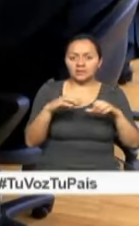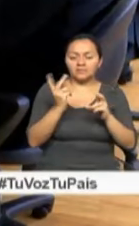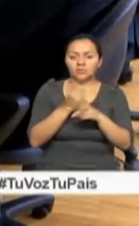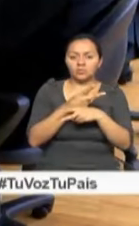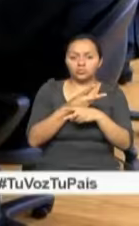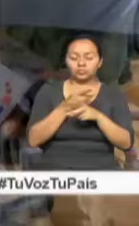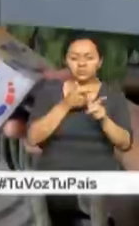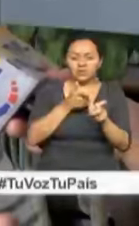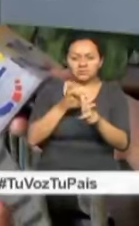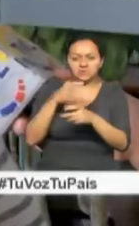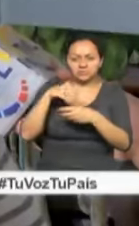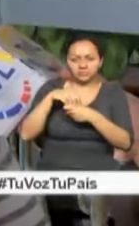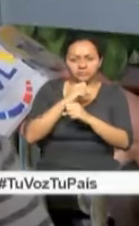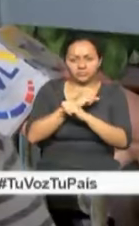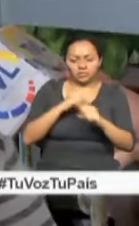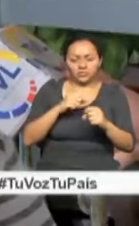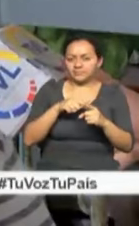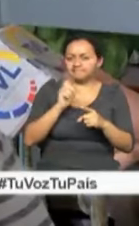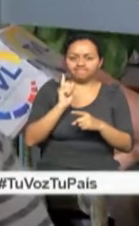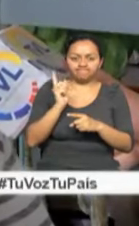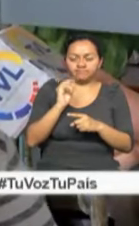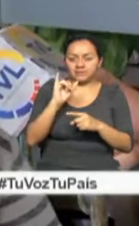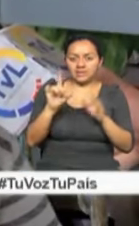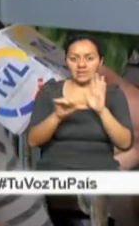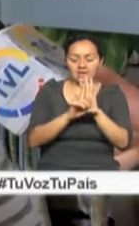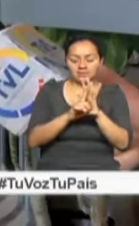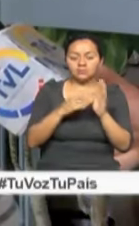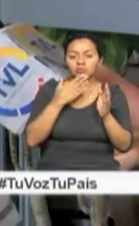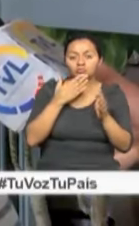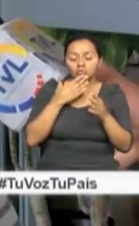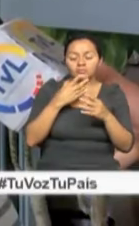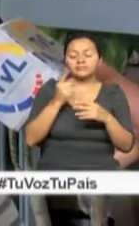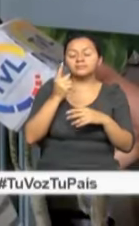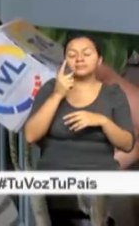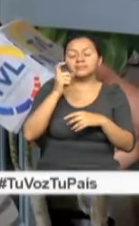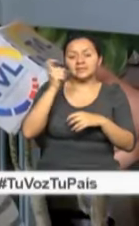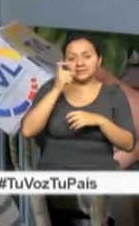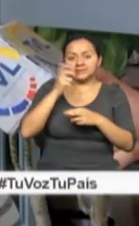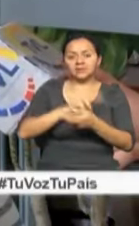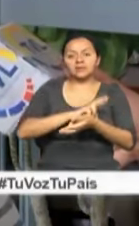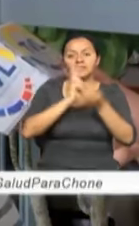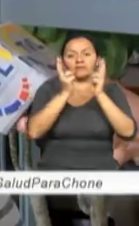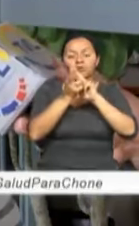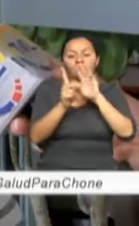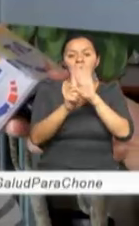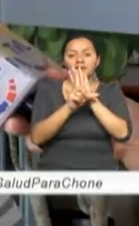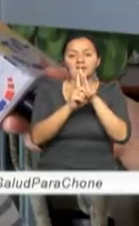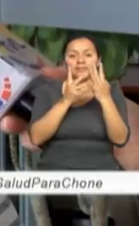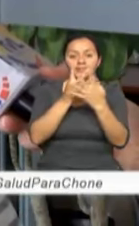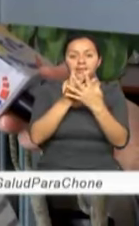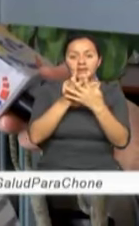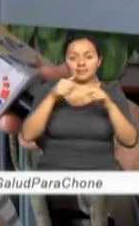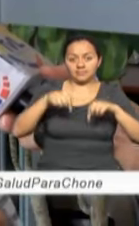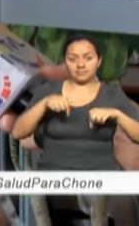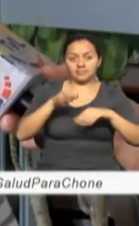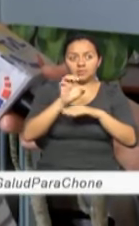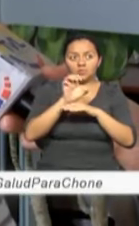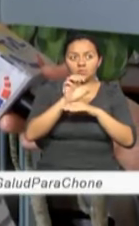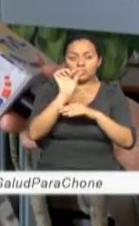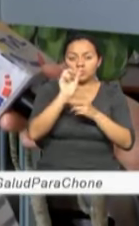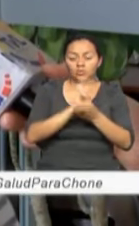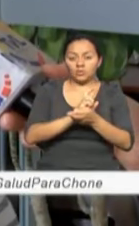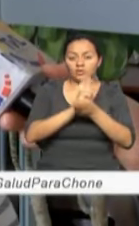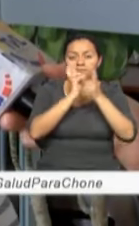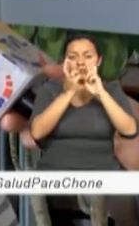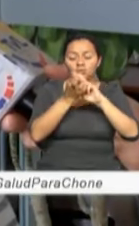este tipo de armas. Para esto necesitamos hacer una reforma en el Código Integral Penal, en el sentido de que el